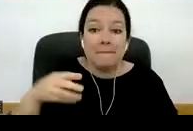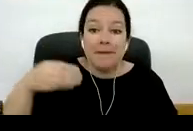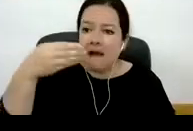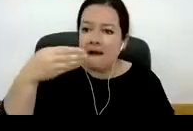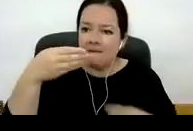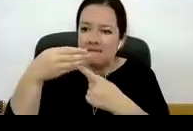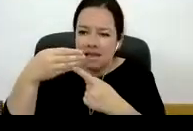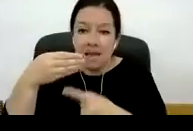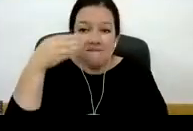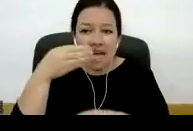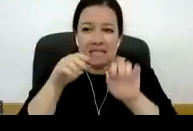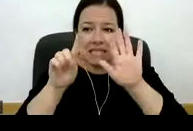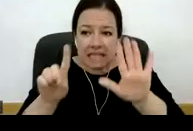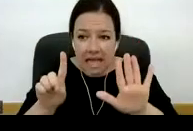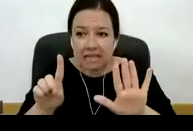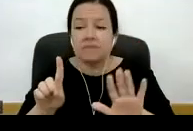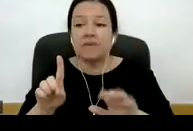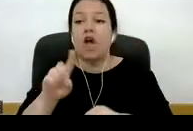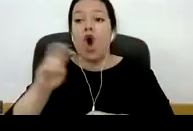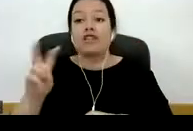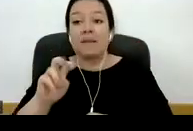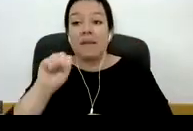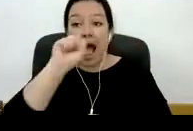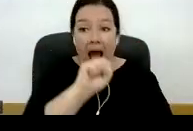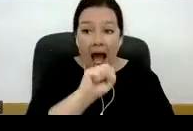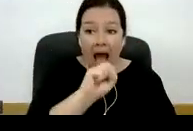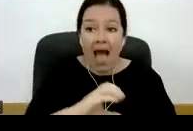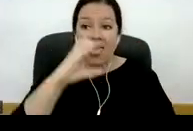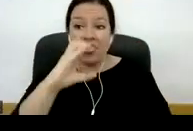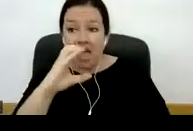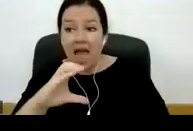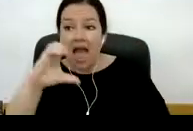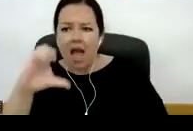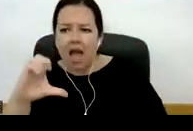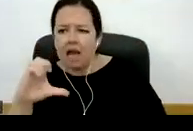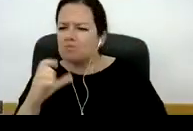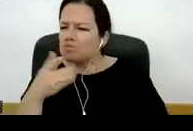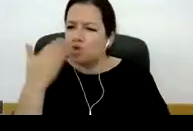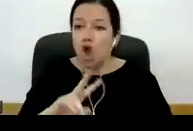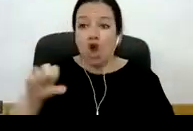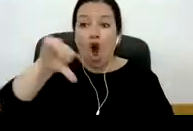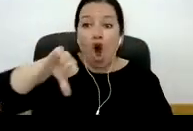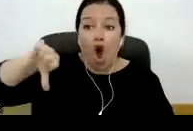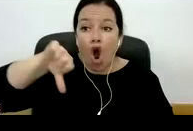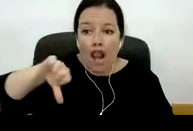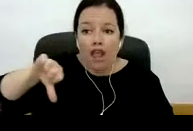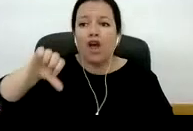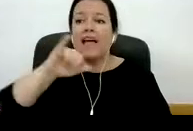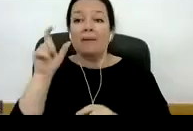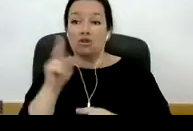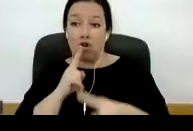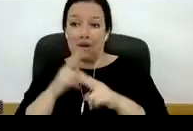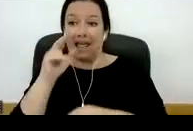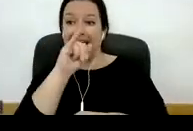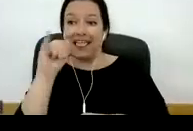la B6, y antioxidantes como la A, la C y la E, así como de determinados oligoelementos como el zinc y el hierro, sobre todo el zinc, que es el